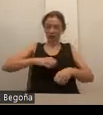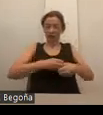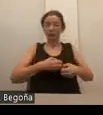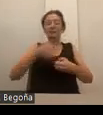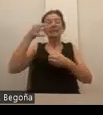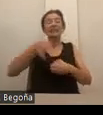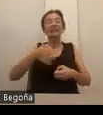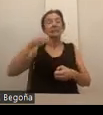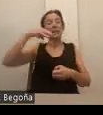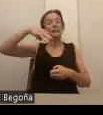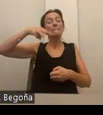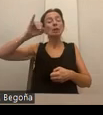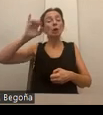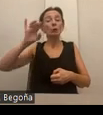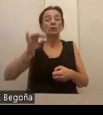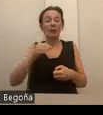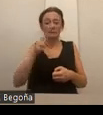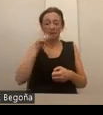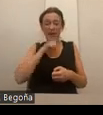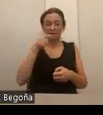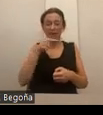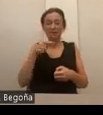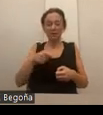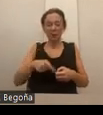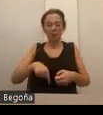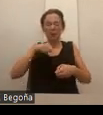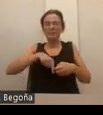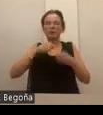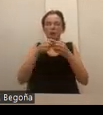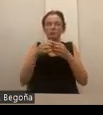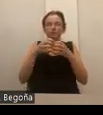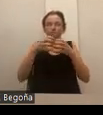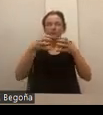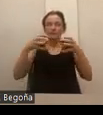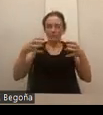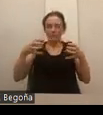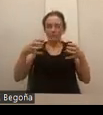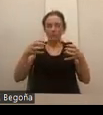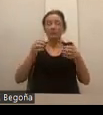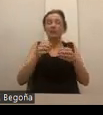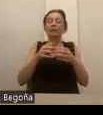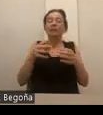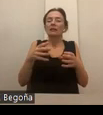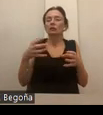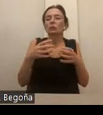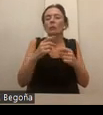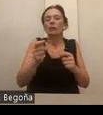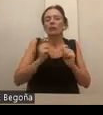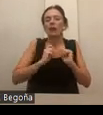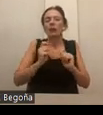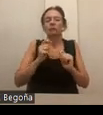bajo grado, de bajo nivel, que es un proceso inflamatorio que puede acabar generando arteriosclerosis y por lo tanto